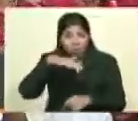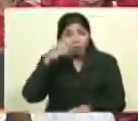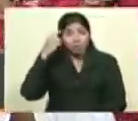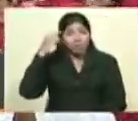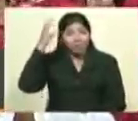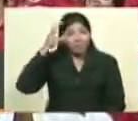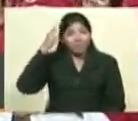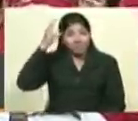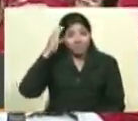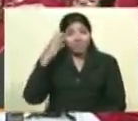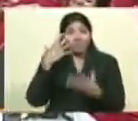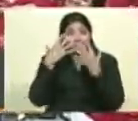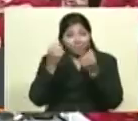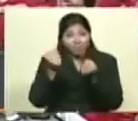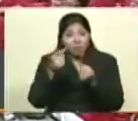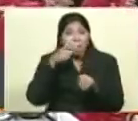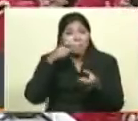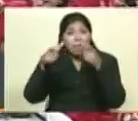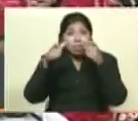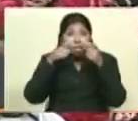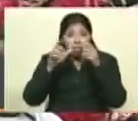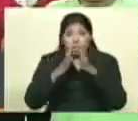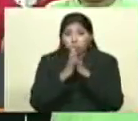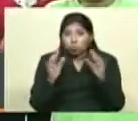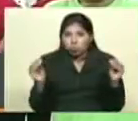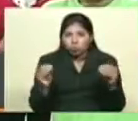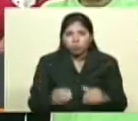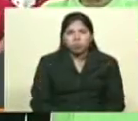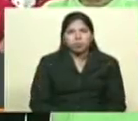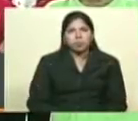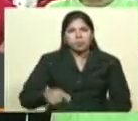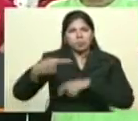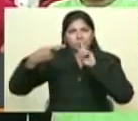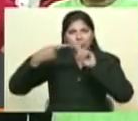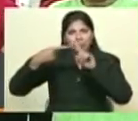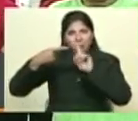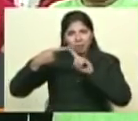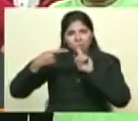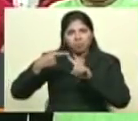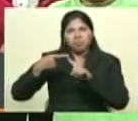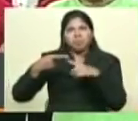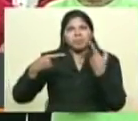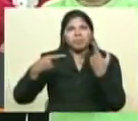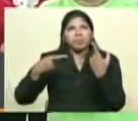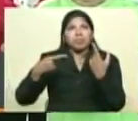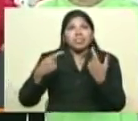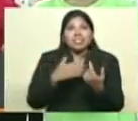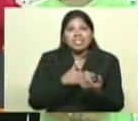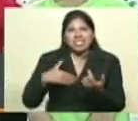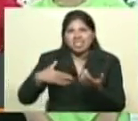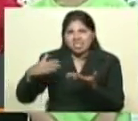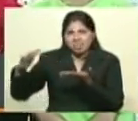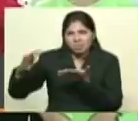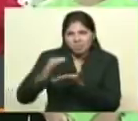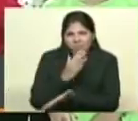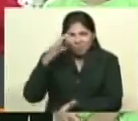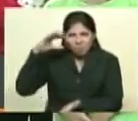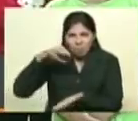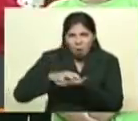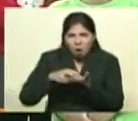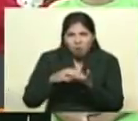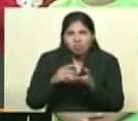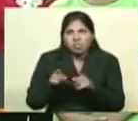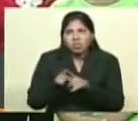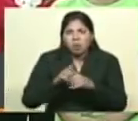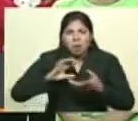consciente y muy pendiente de todo. Una, tratar de boicotear y